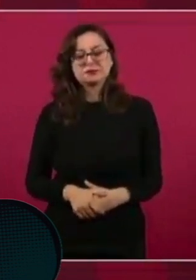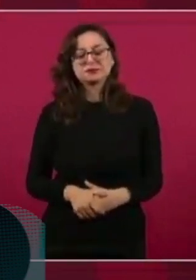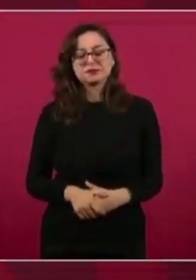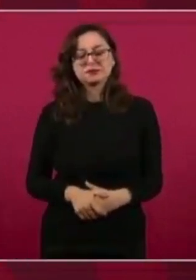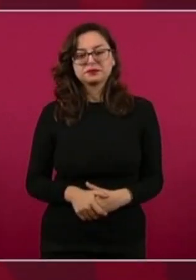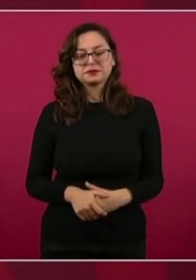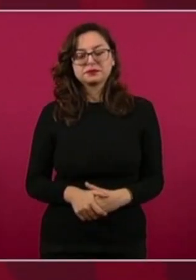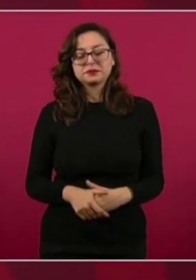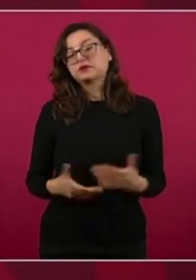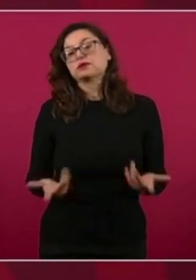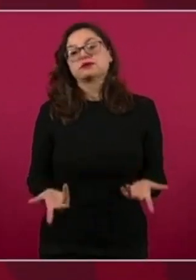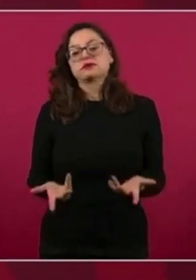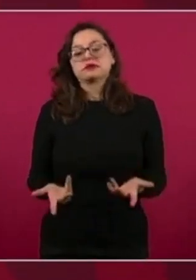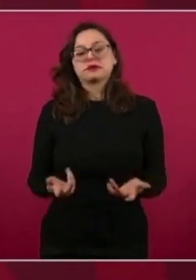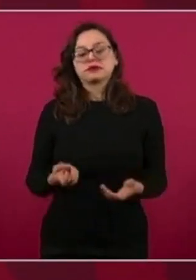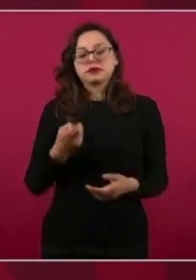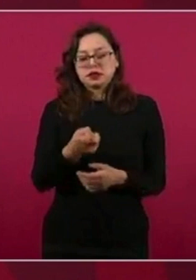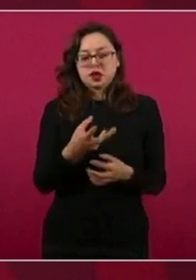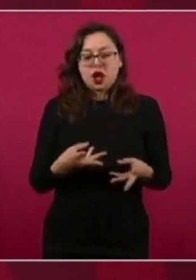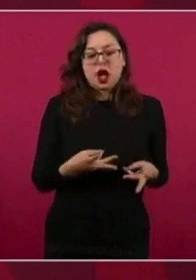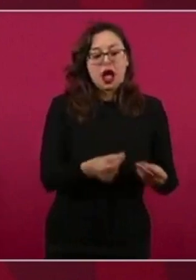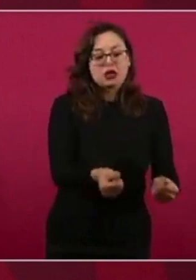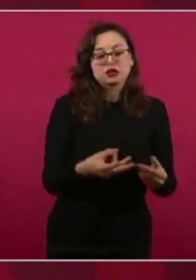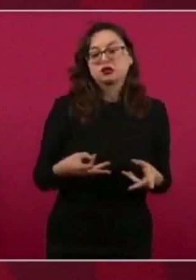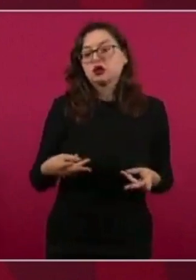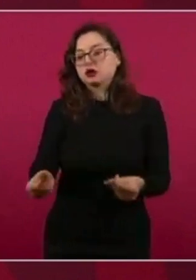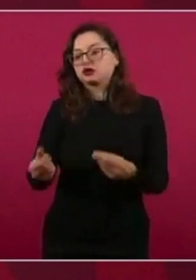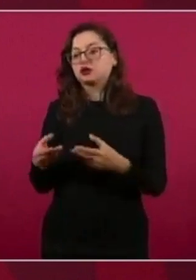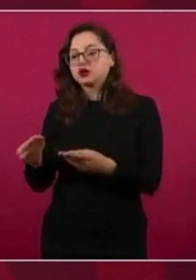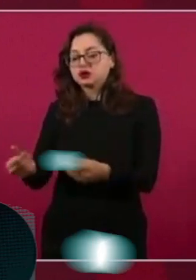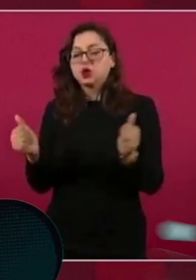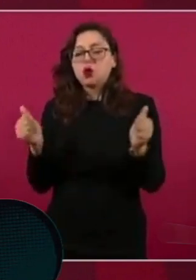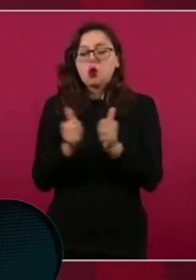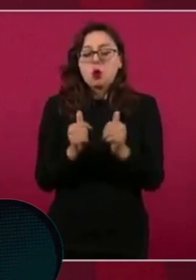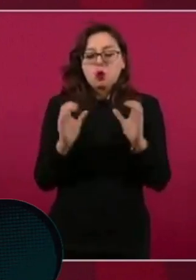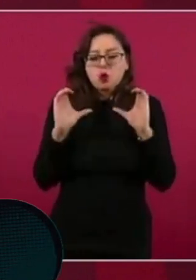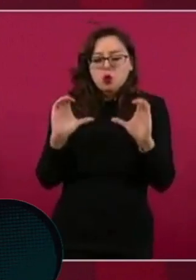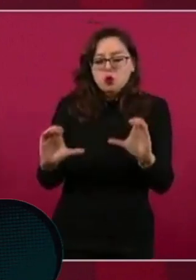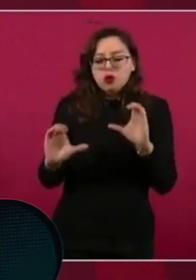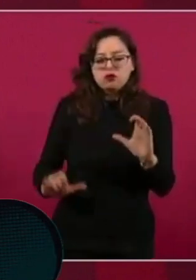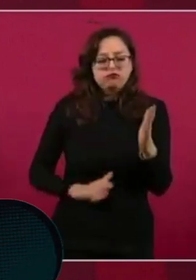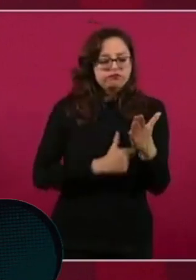Tenemos que cuidar todos los gastos de operación,